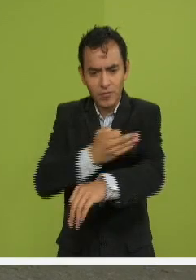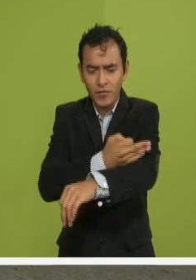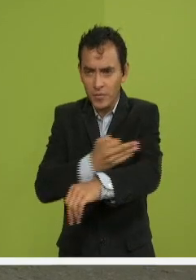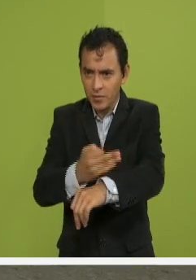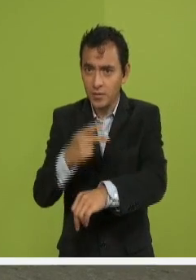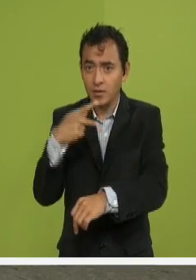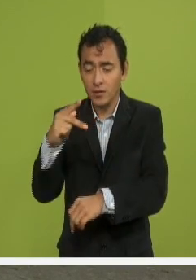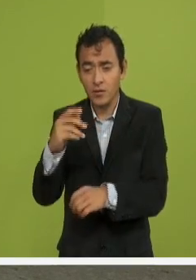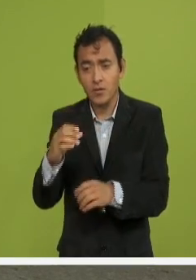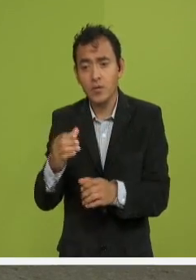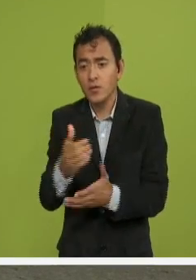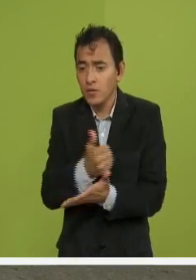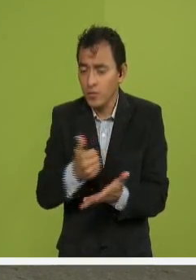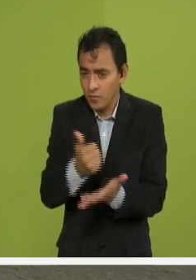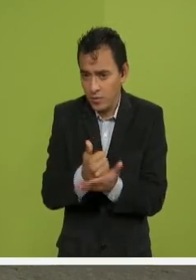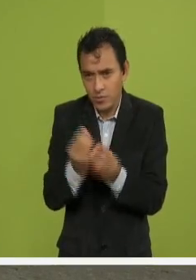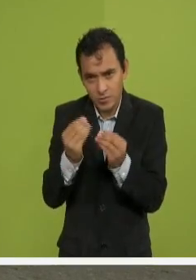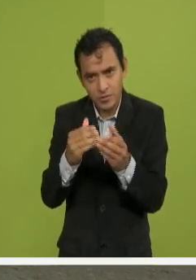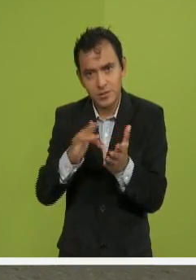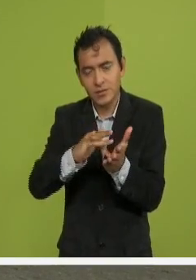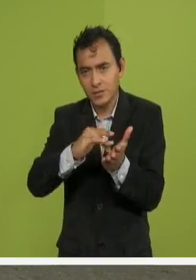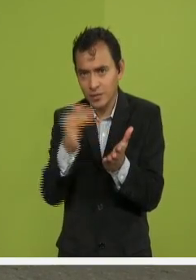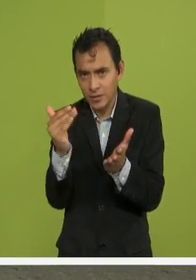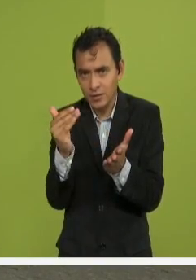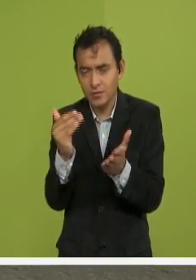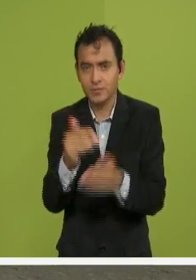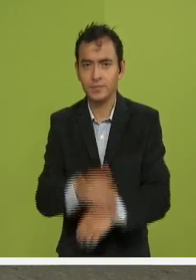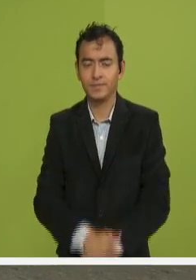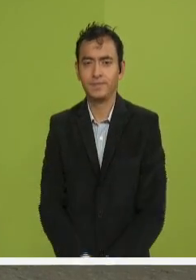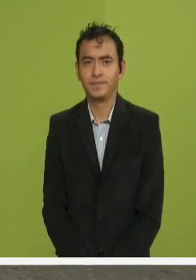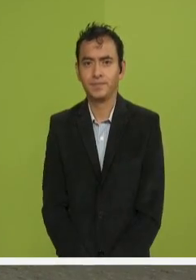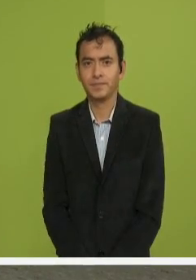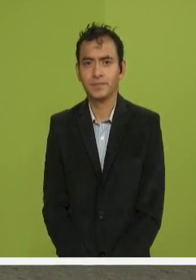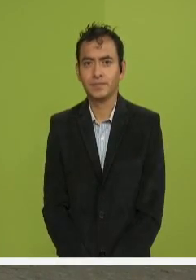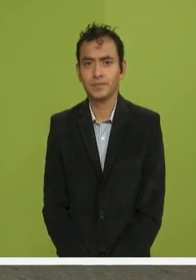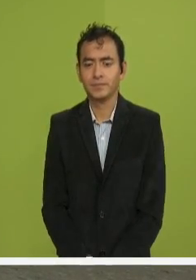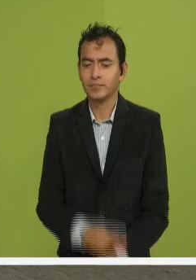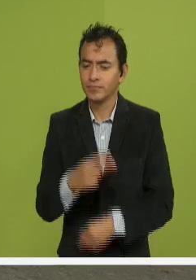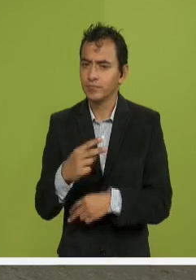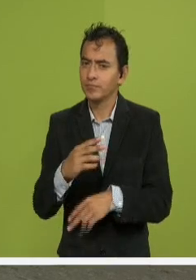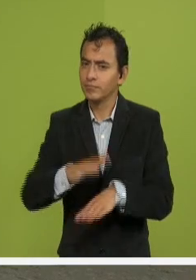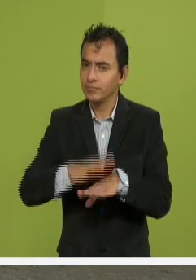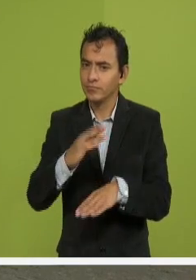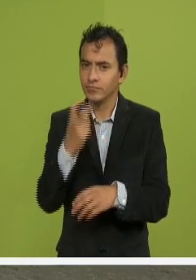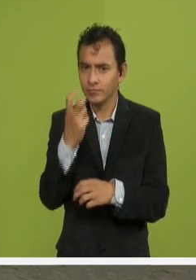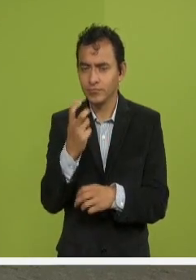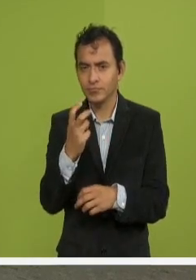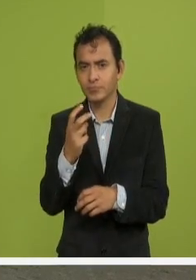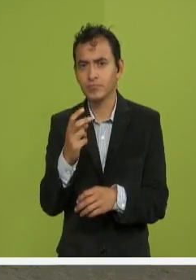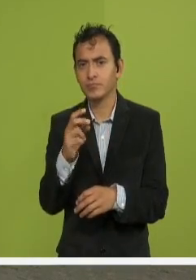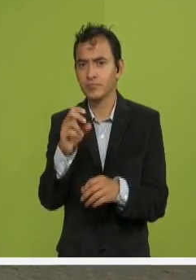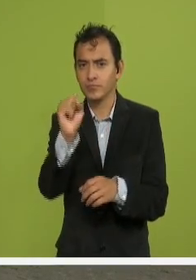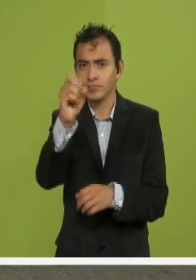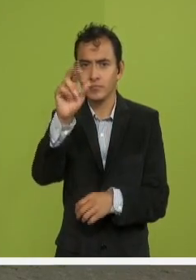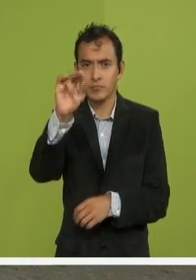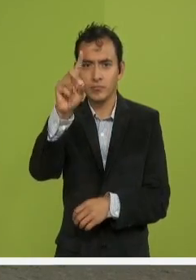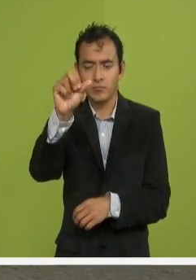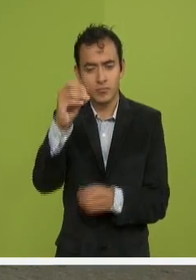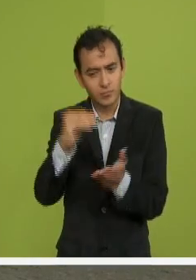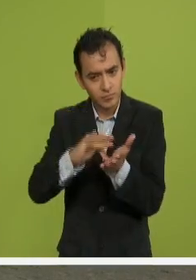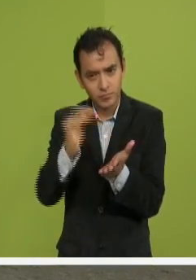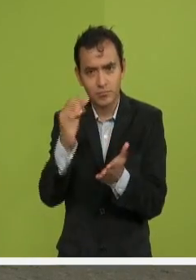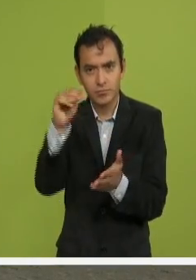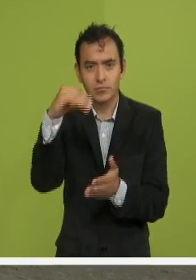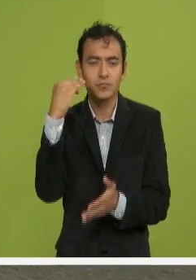municipio, ¿no? Y de tu comunidad también. Así muchísimas es. Gracias. Gracias. Gracias. Vámonos con más. Esto fue Sororidades. Muchísimas gracias también a Miguel Ángel Preciado